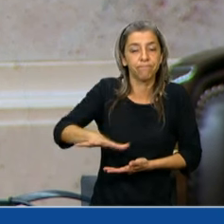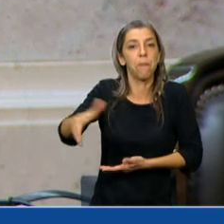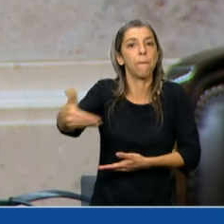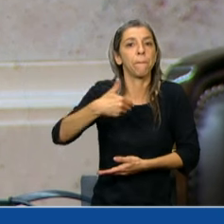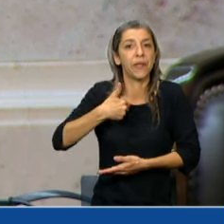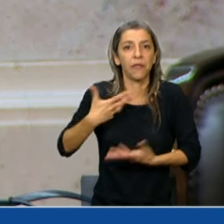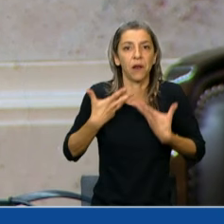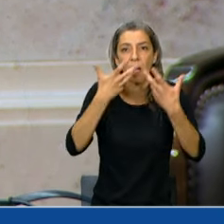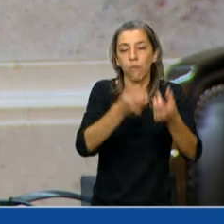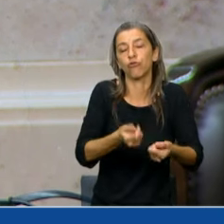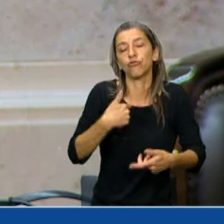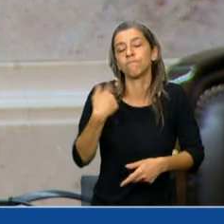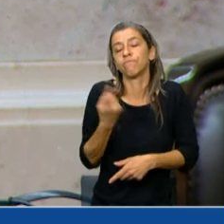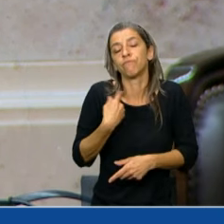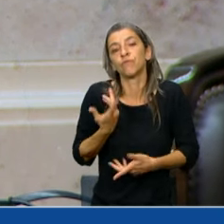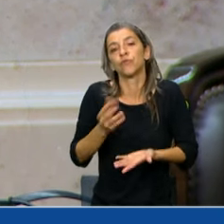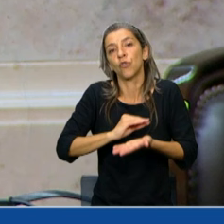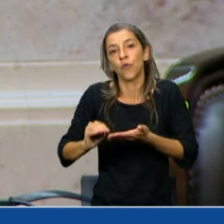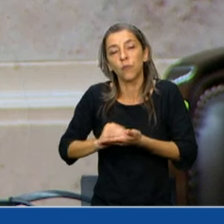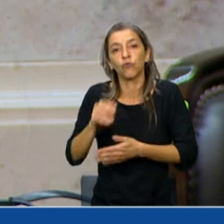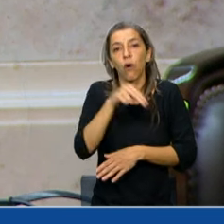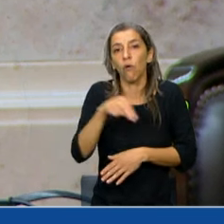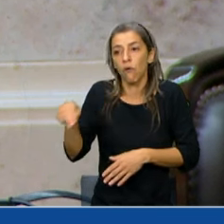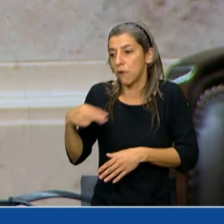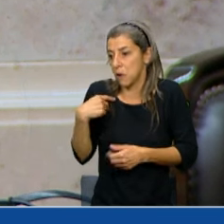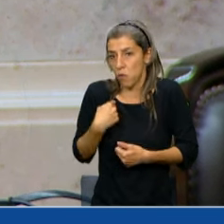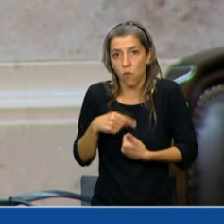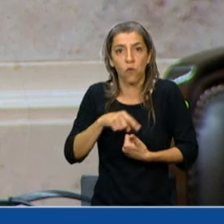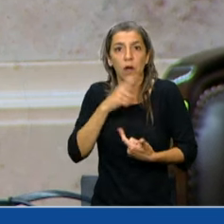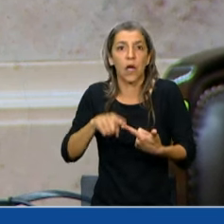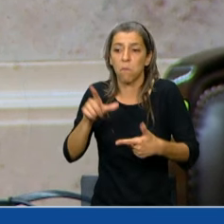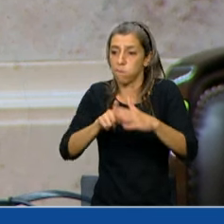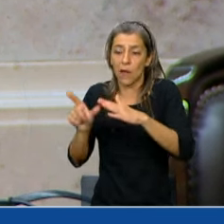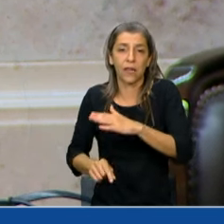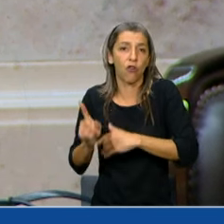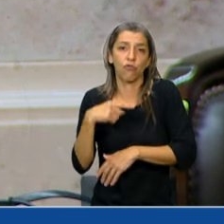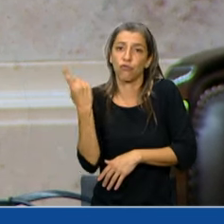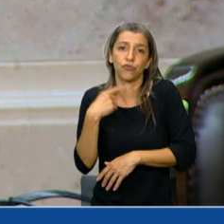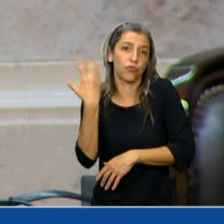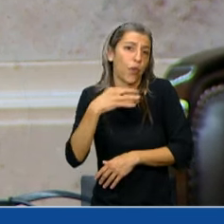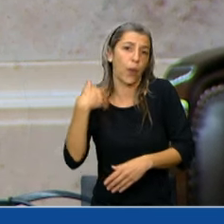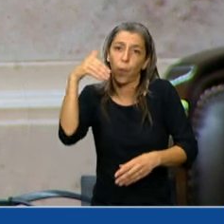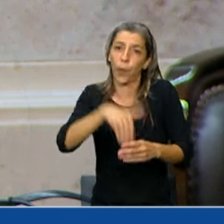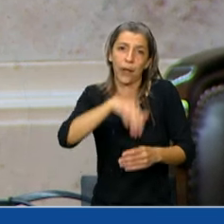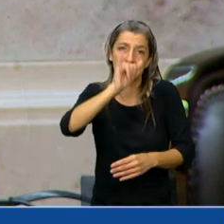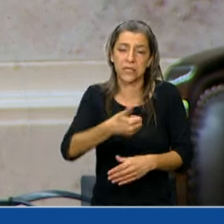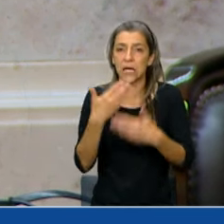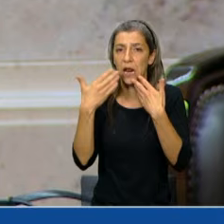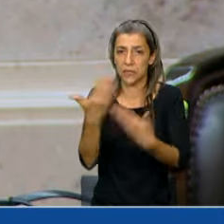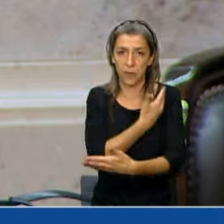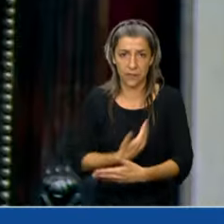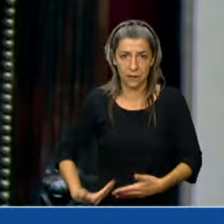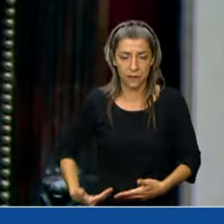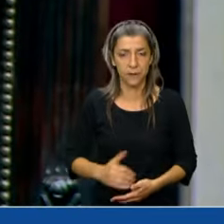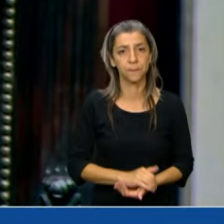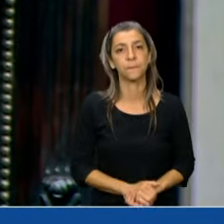a quienes somos diputados neen y quienes somos diputados la Patagonia tenemos que darle su aprobación Gracias presidente